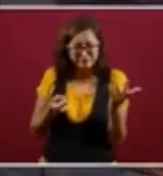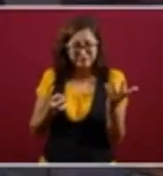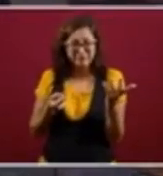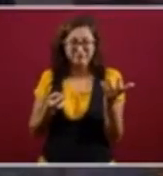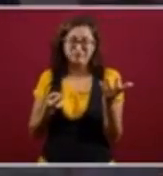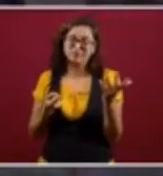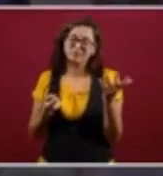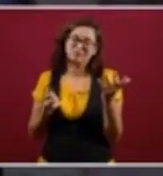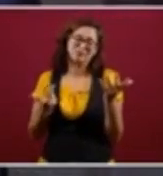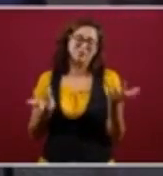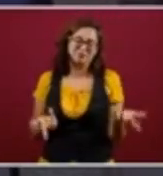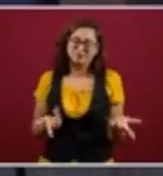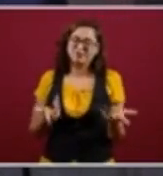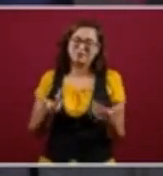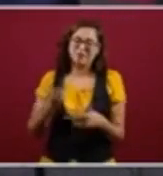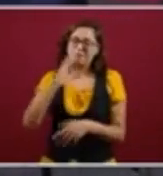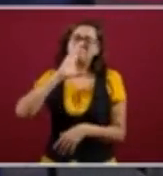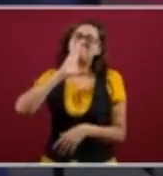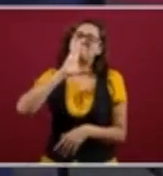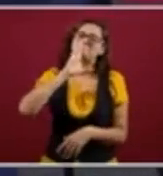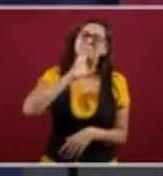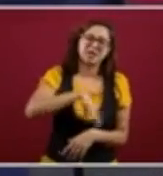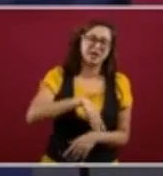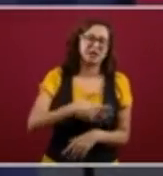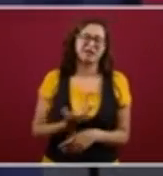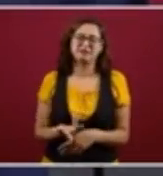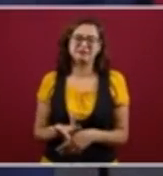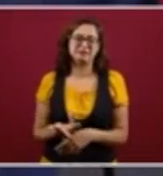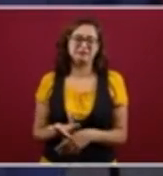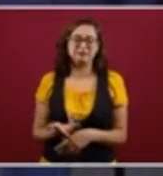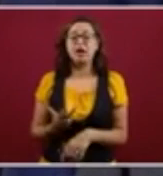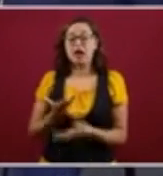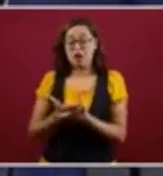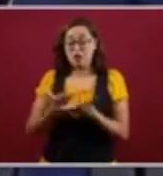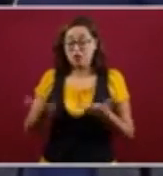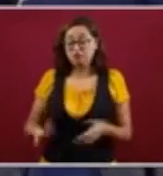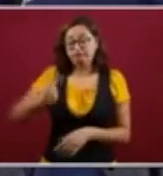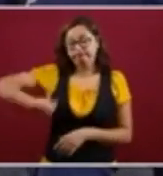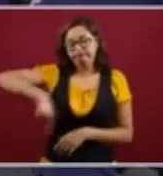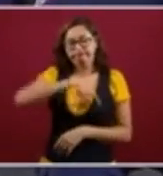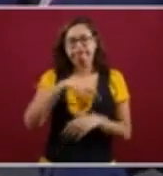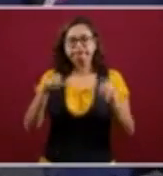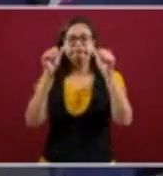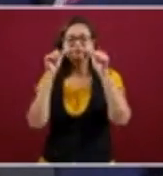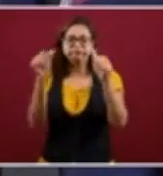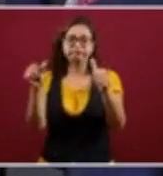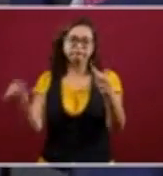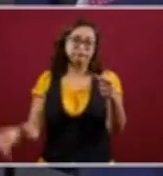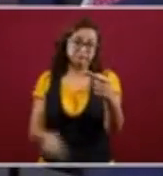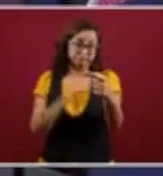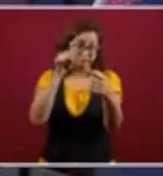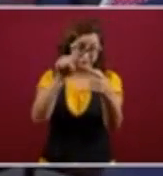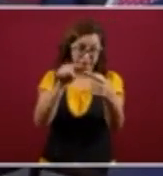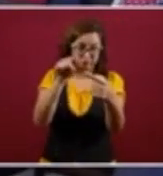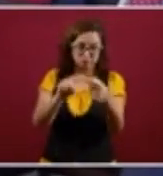se está atendiendo, son cuatro acciones. Primero, que no falten los medicamentos,